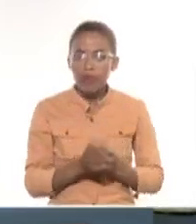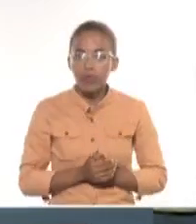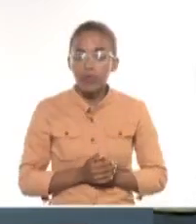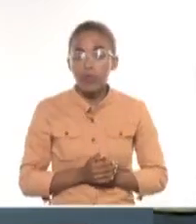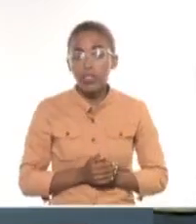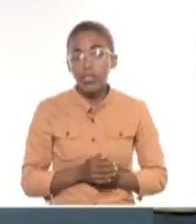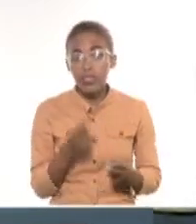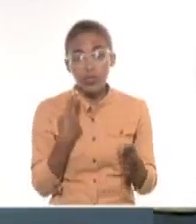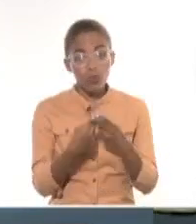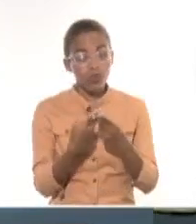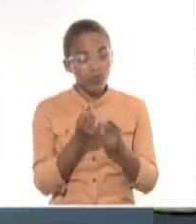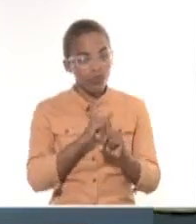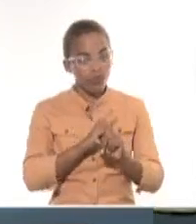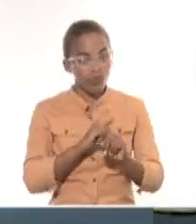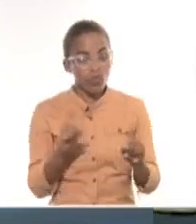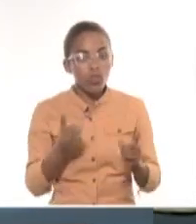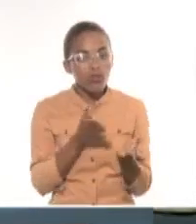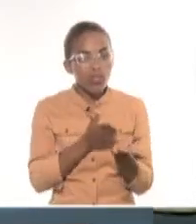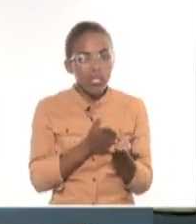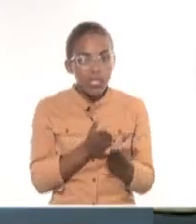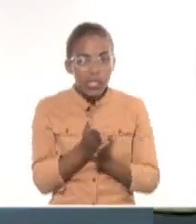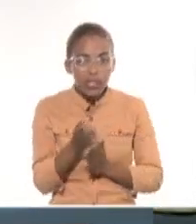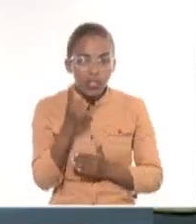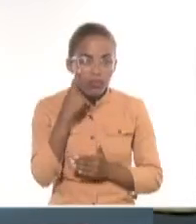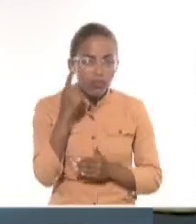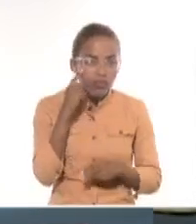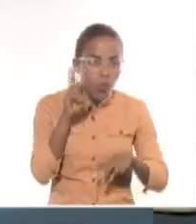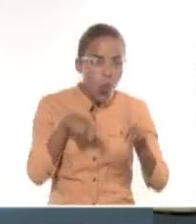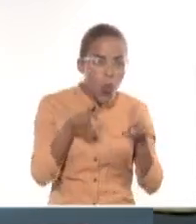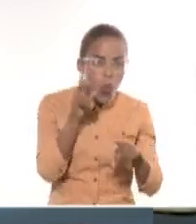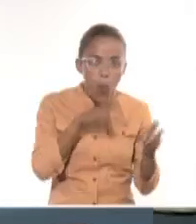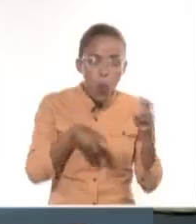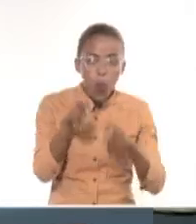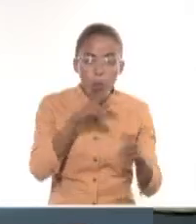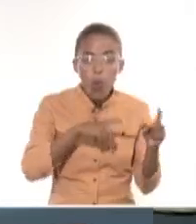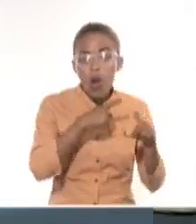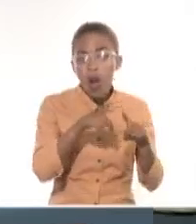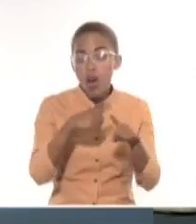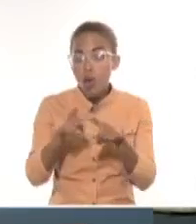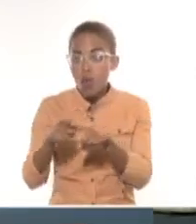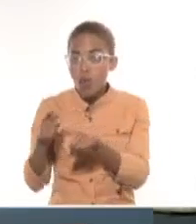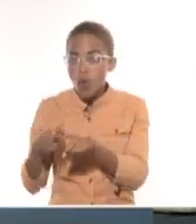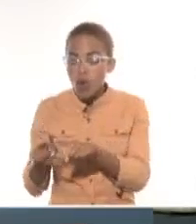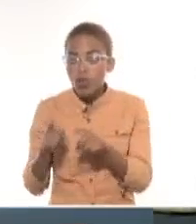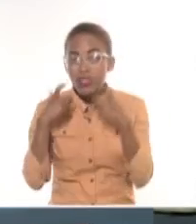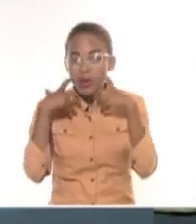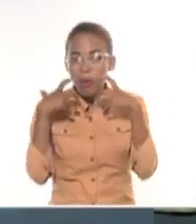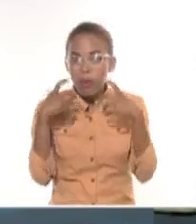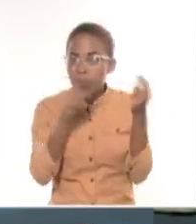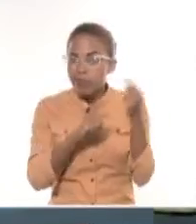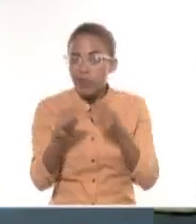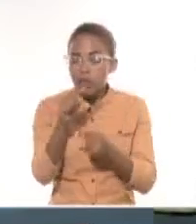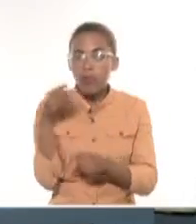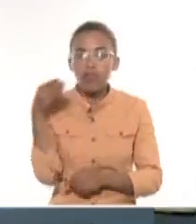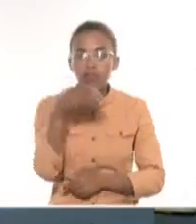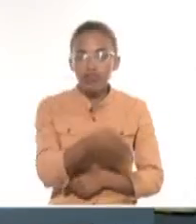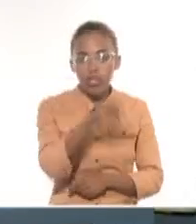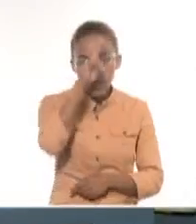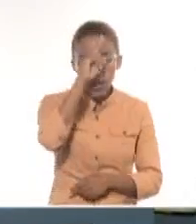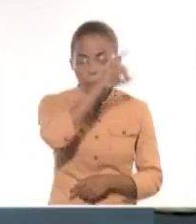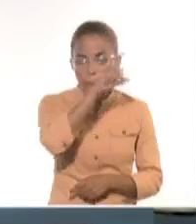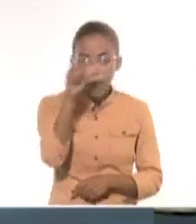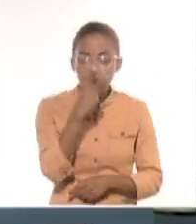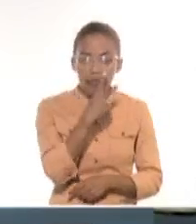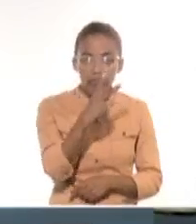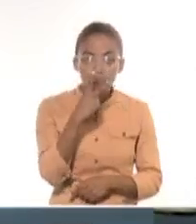y ante cualquier cuadro febril, por este y por otras enfermedades, pues es importante asistir al médico y